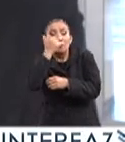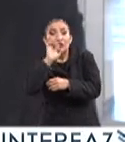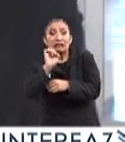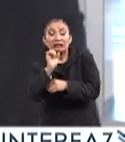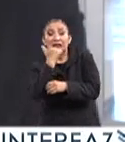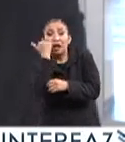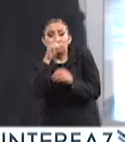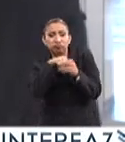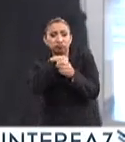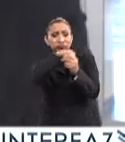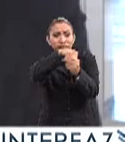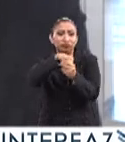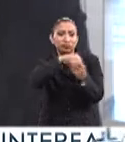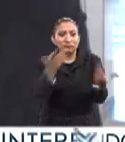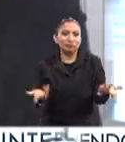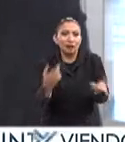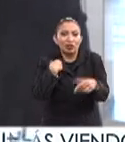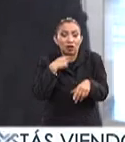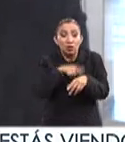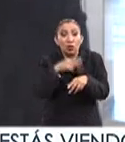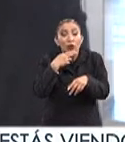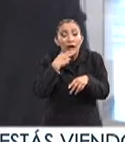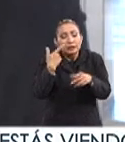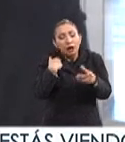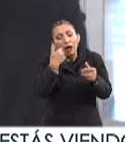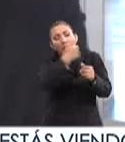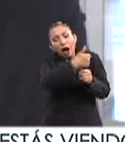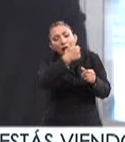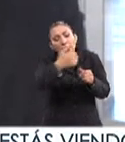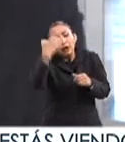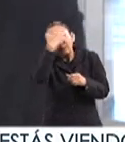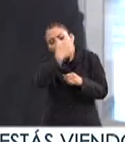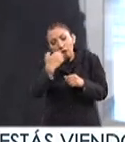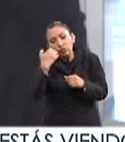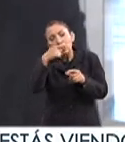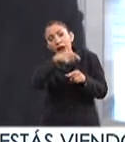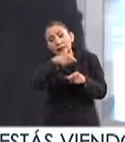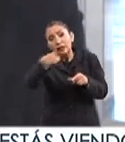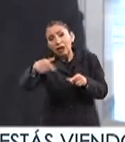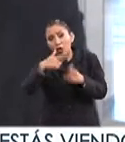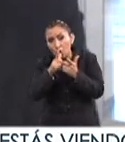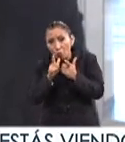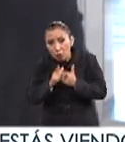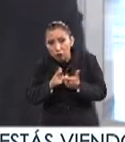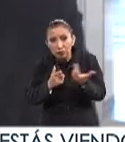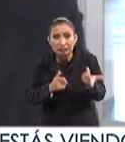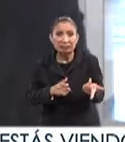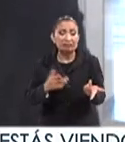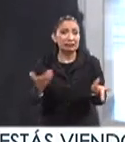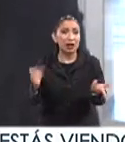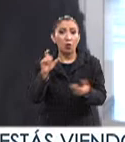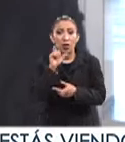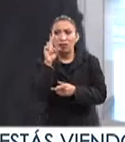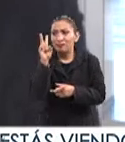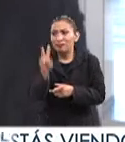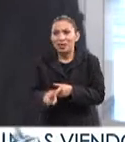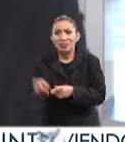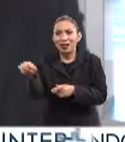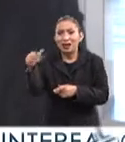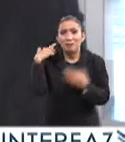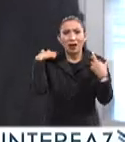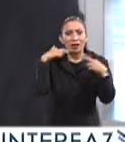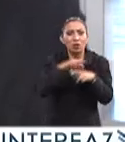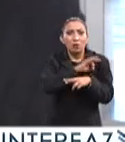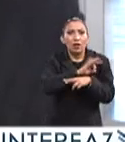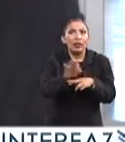hasta 60 alumnos. Entonces, aplicar un instrumento de evaluación a este tipo de grupos y cuando en la realidad los